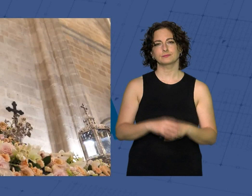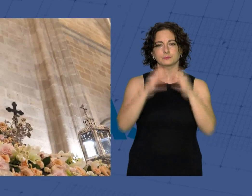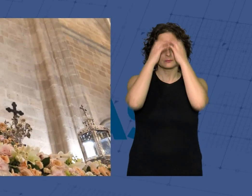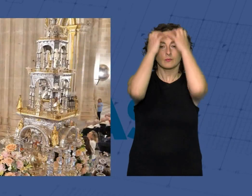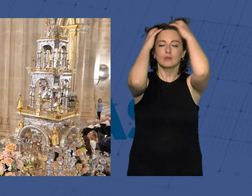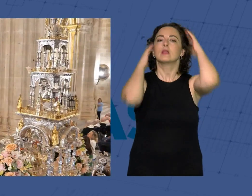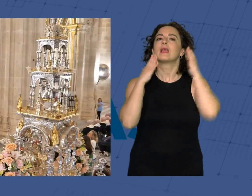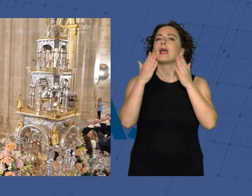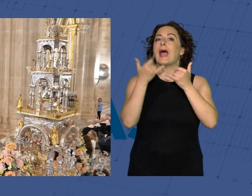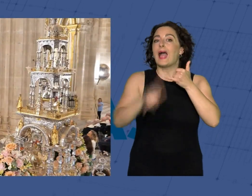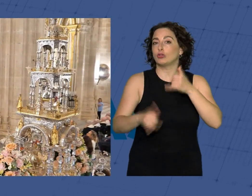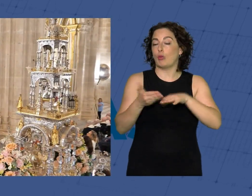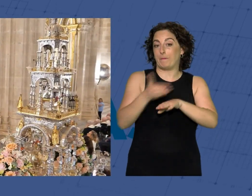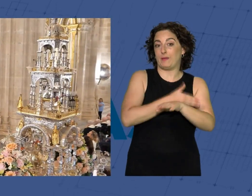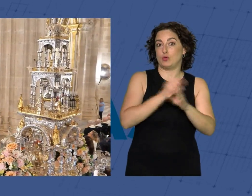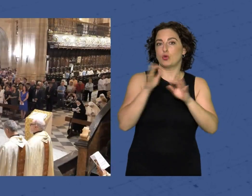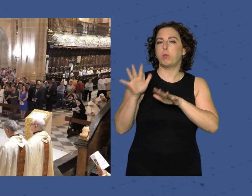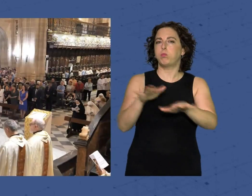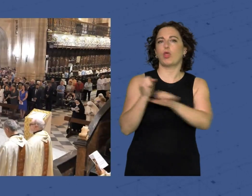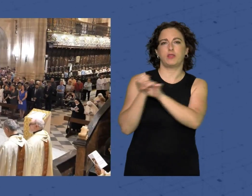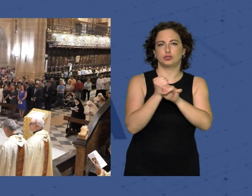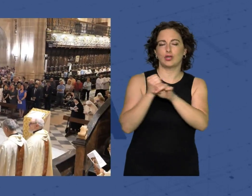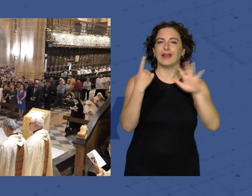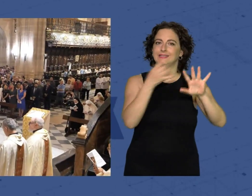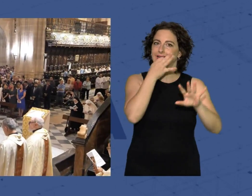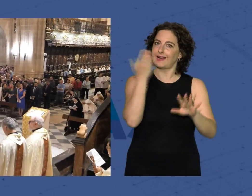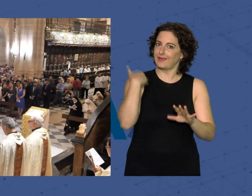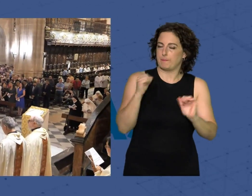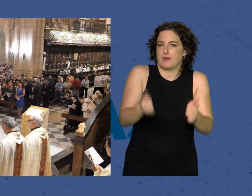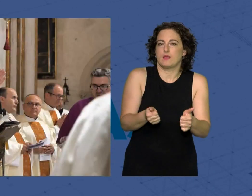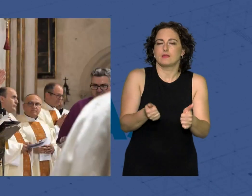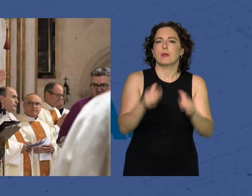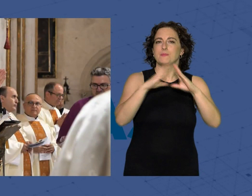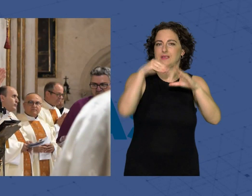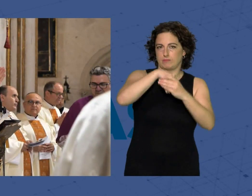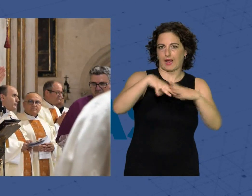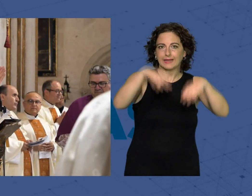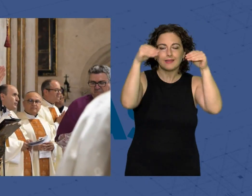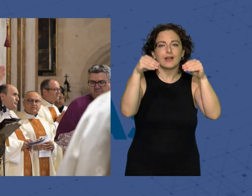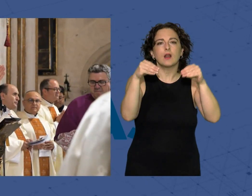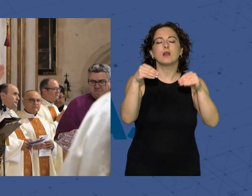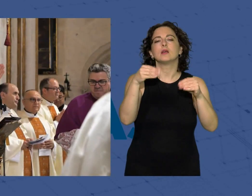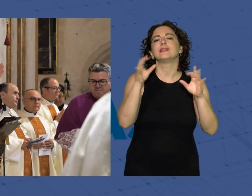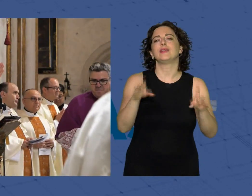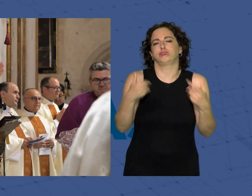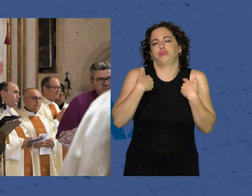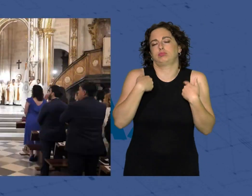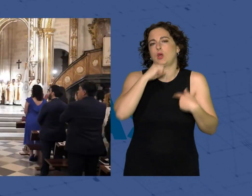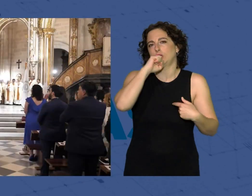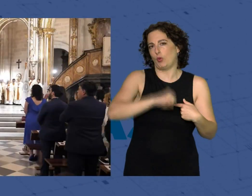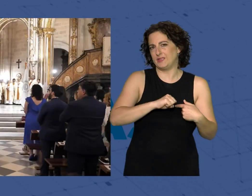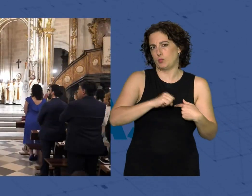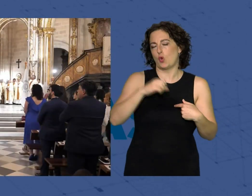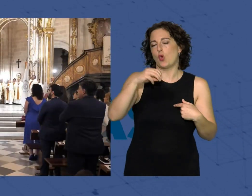Los actos previos a la procesión dieron comienzo a las seis de la tarde de ayer con la misa estacional en la catedral, presidida por el obispo de Almería, Monseñor Antonio